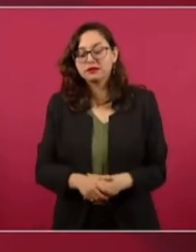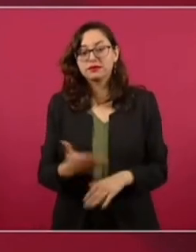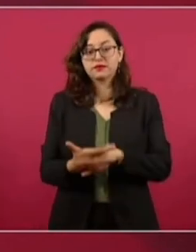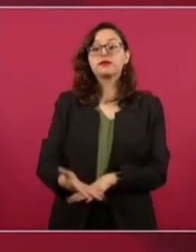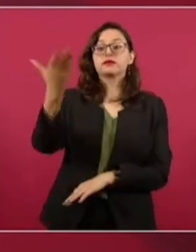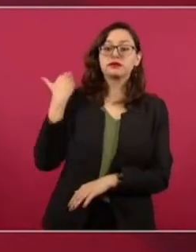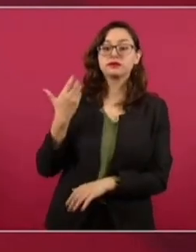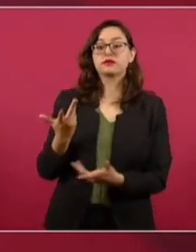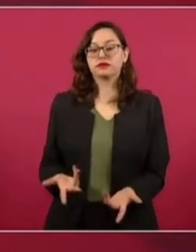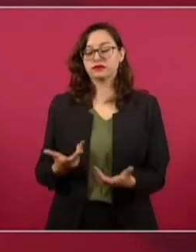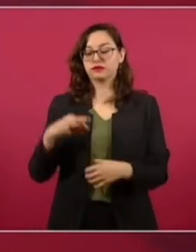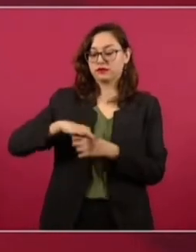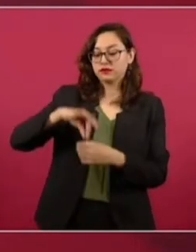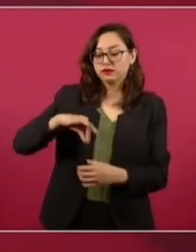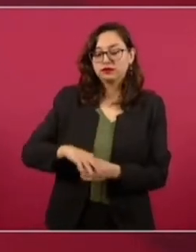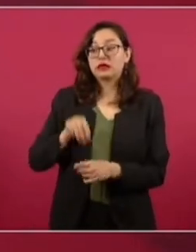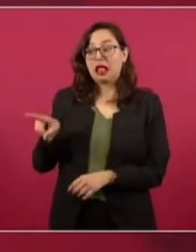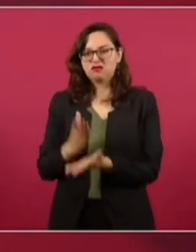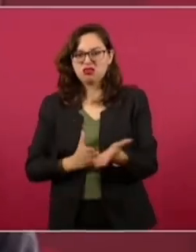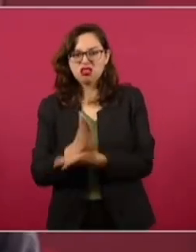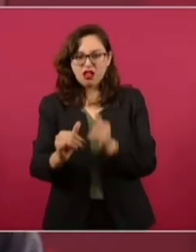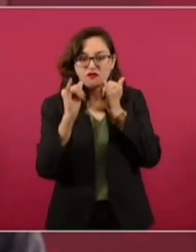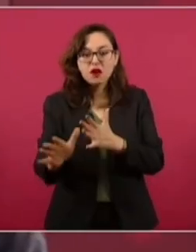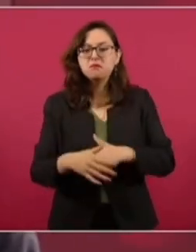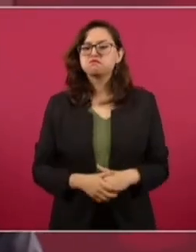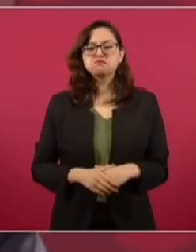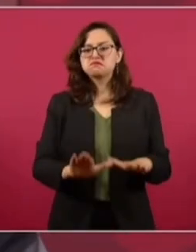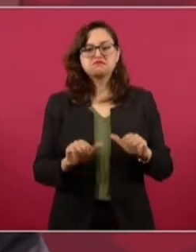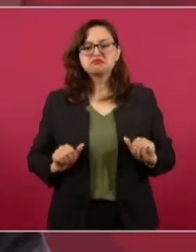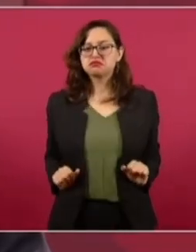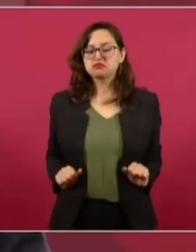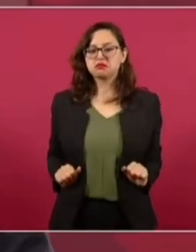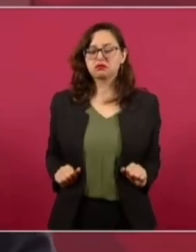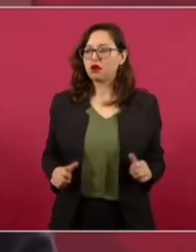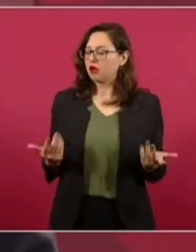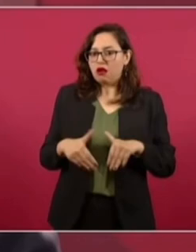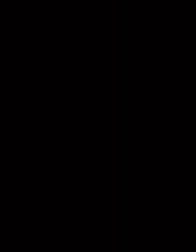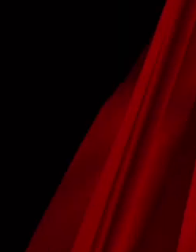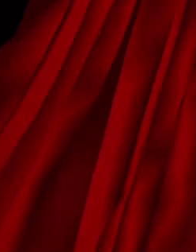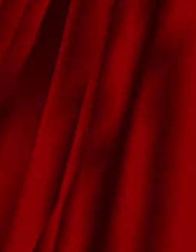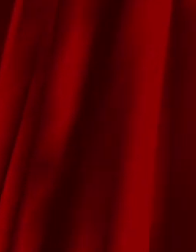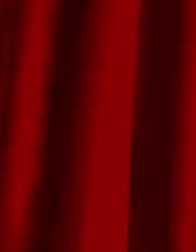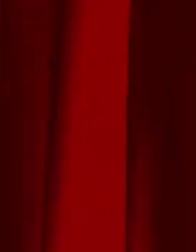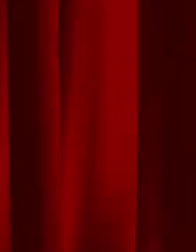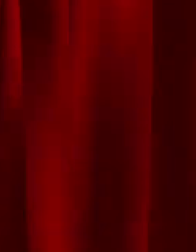como lo hizo Fox y como lo hizo Calderón, en la elección presidencial.